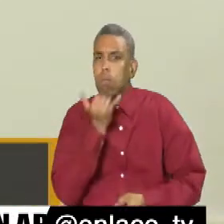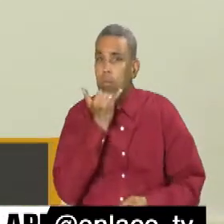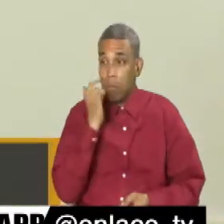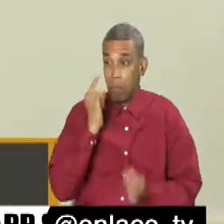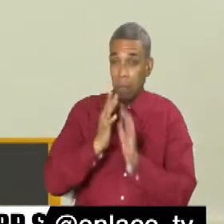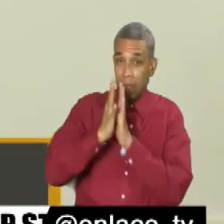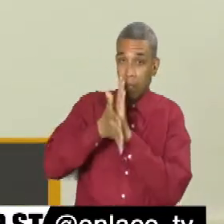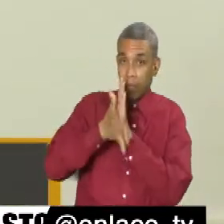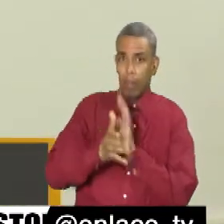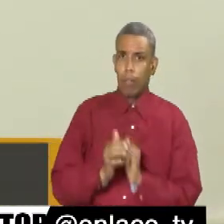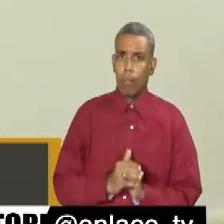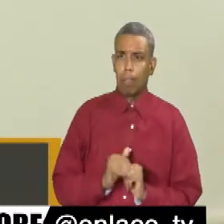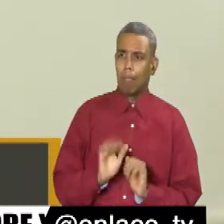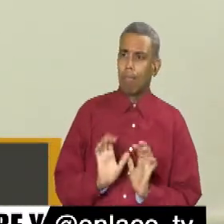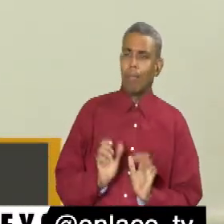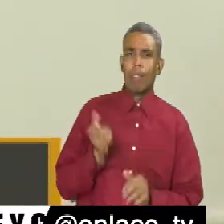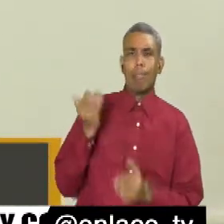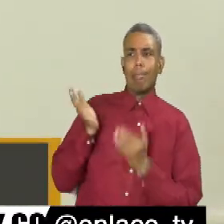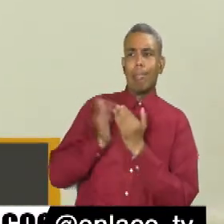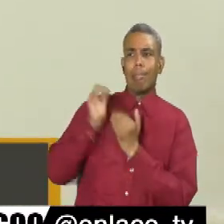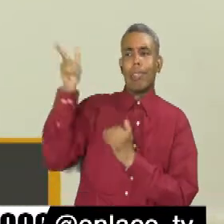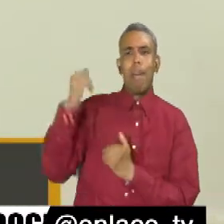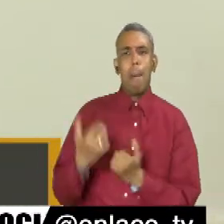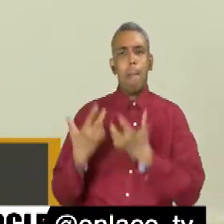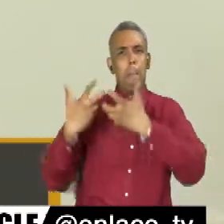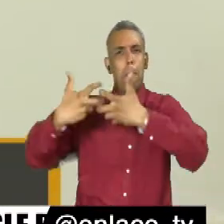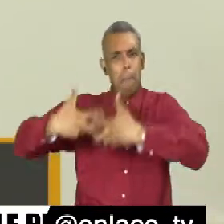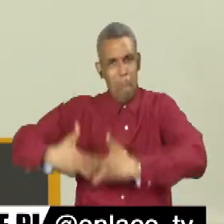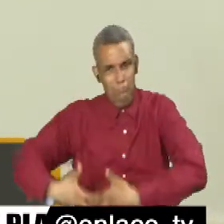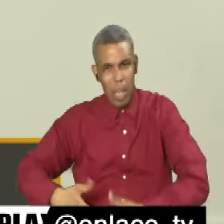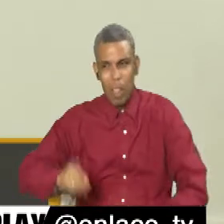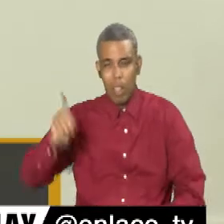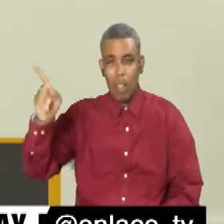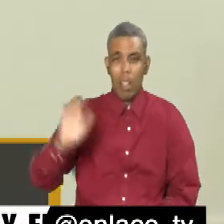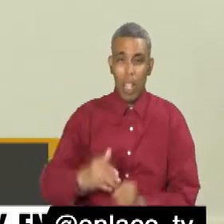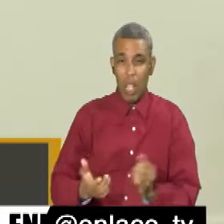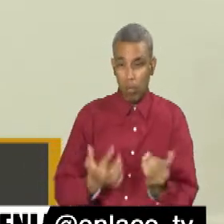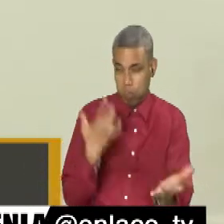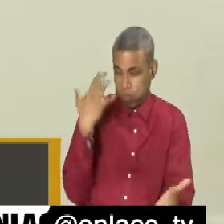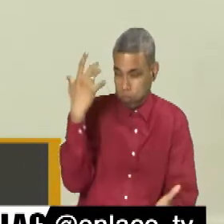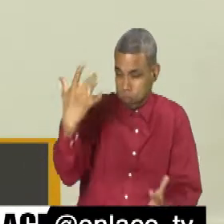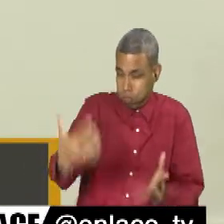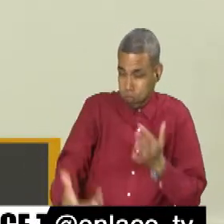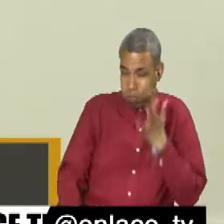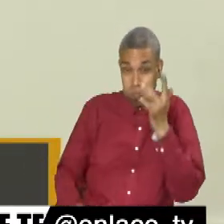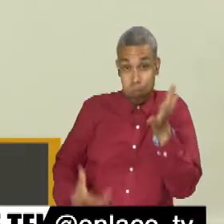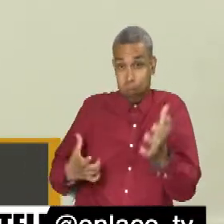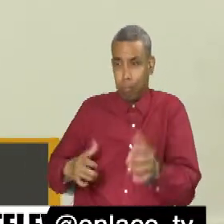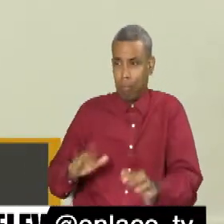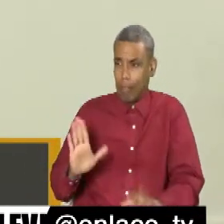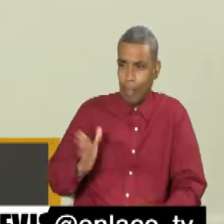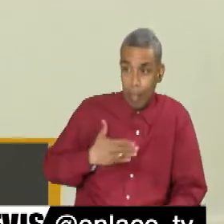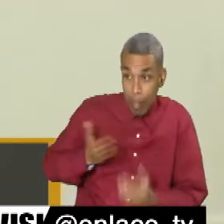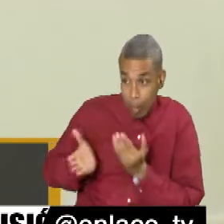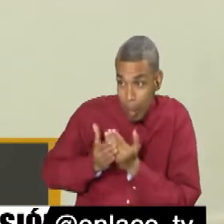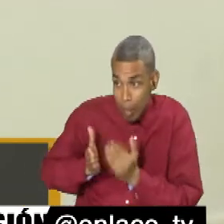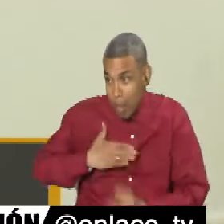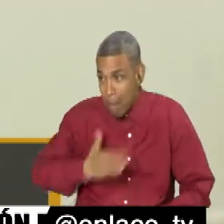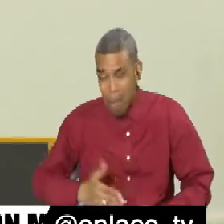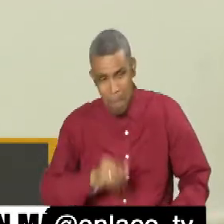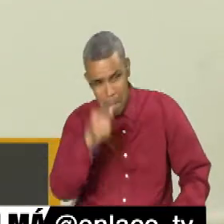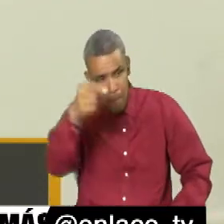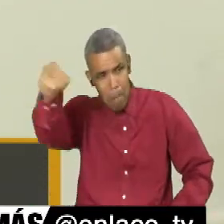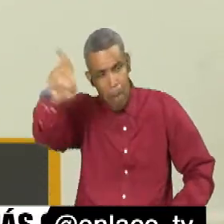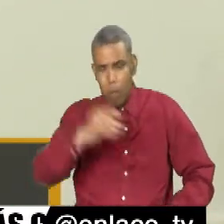incendio en una asfaltera, inmediatamente desplazamos una de nuestras primeras máquinas, la cual se encuentra en la estación de los barrios